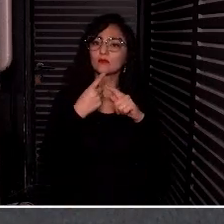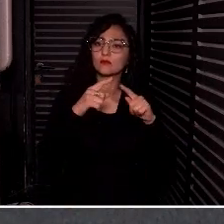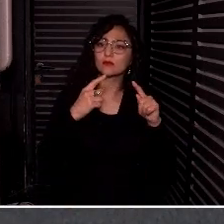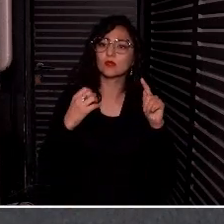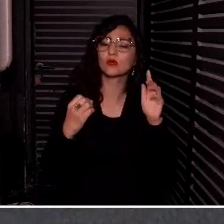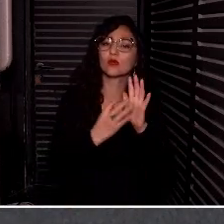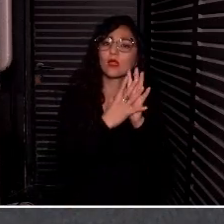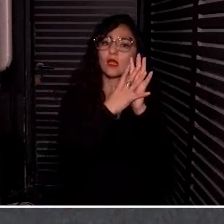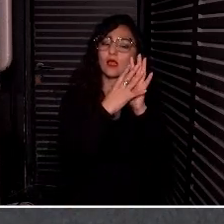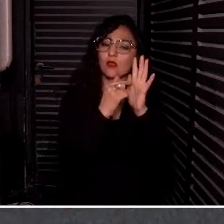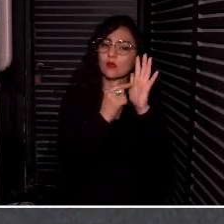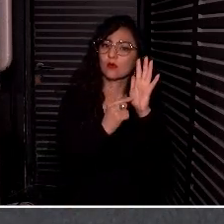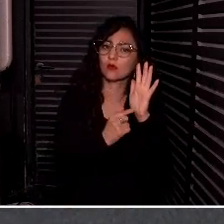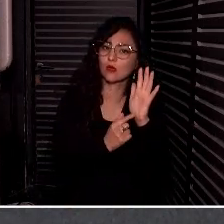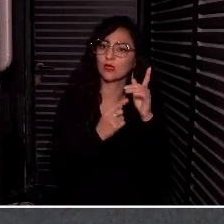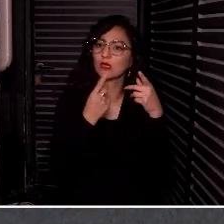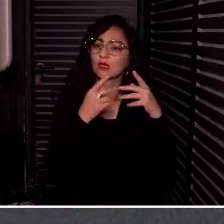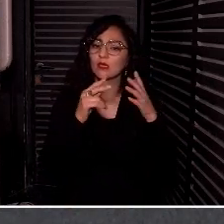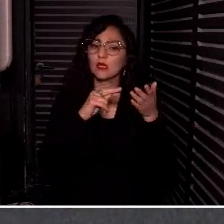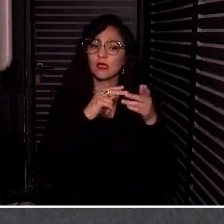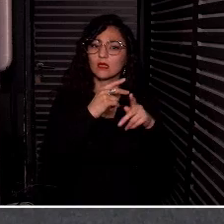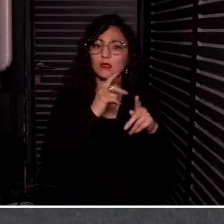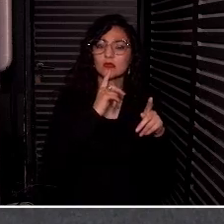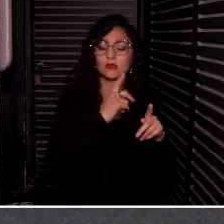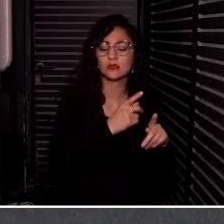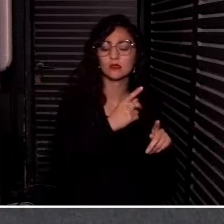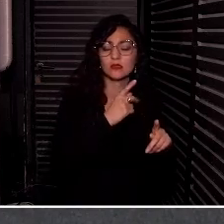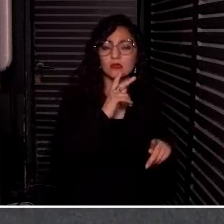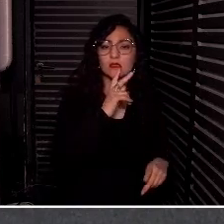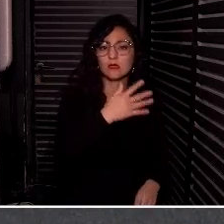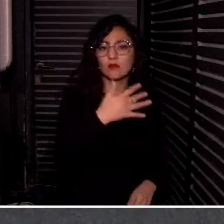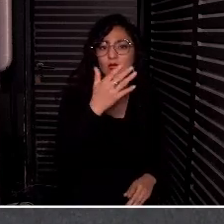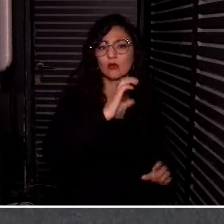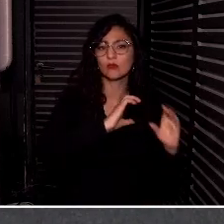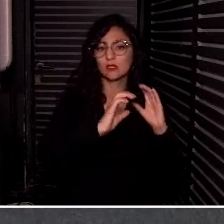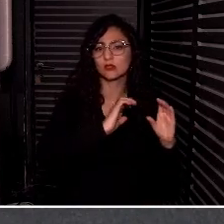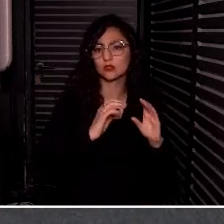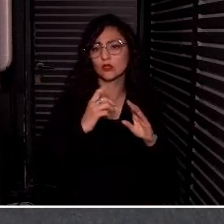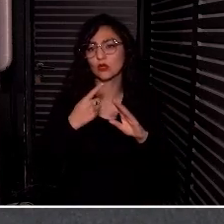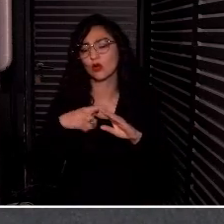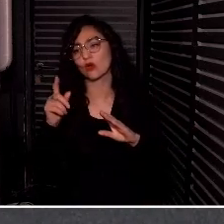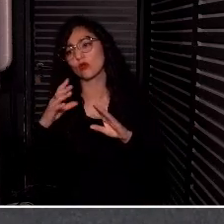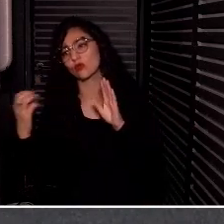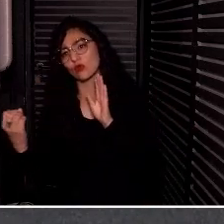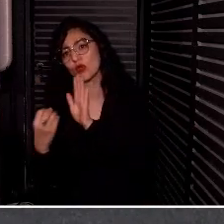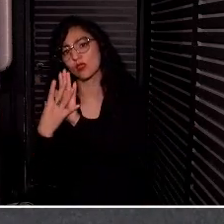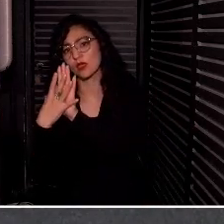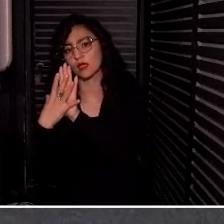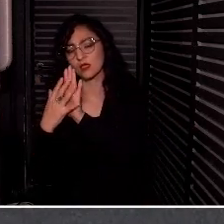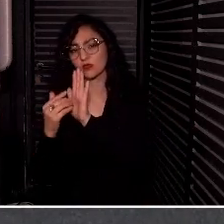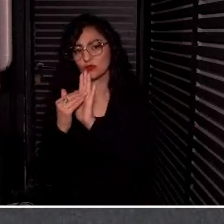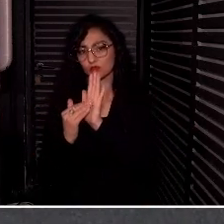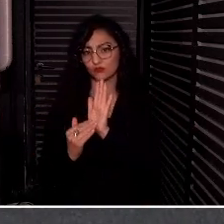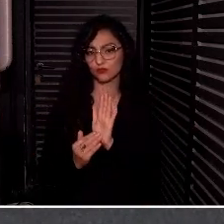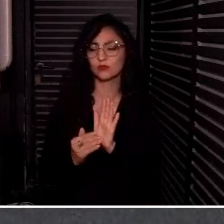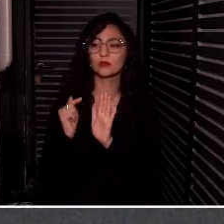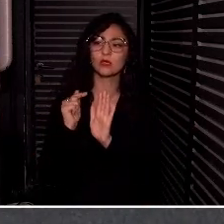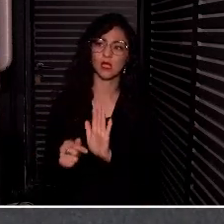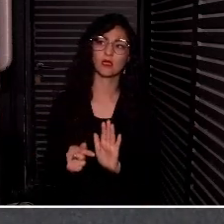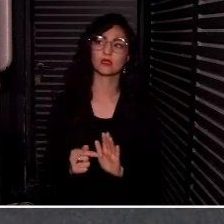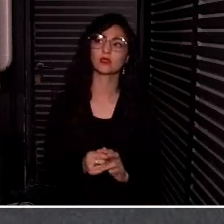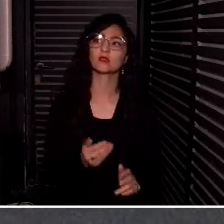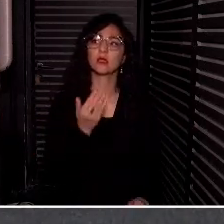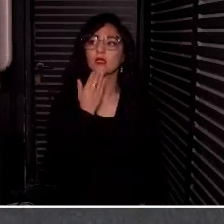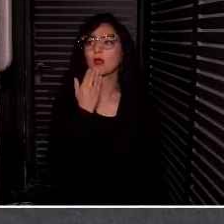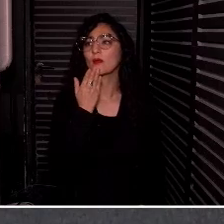lo de telecomunicaciones lo de lo de lo lo de la de La regulación de la de los contenidos sino que del incentivo a la producción